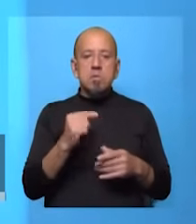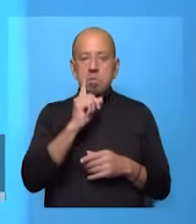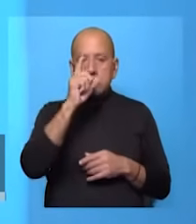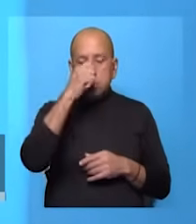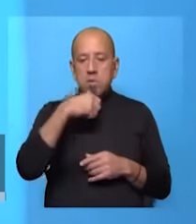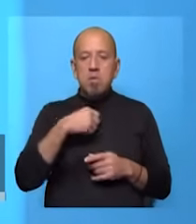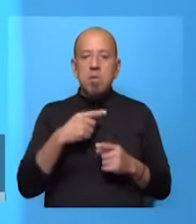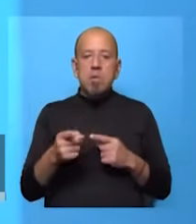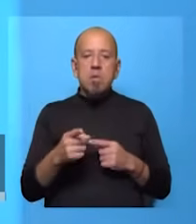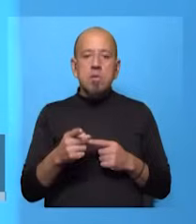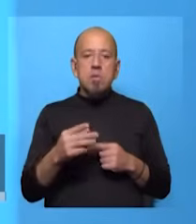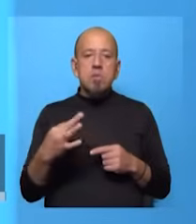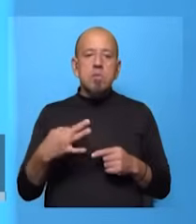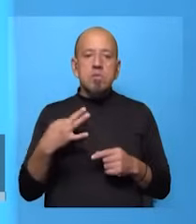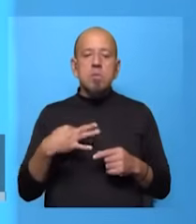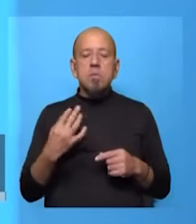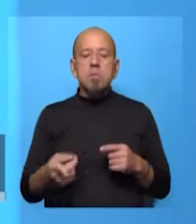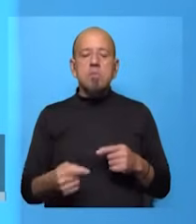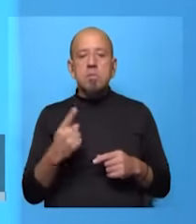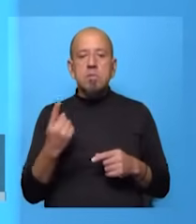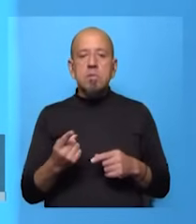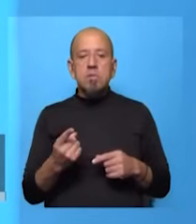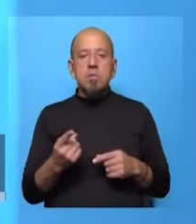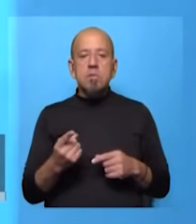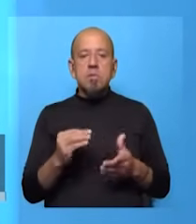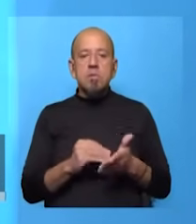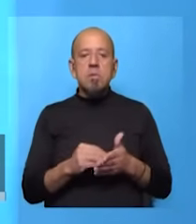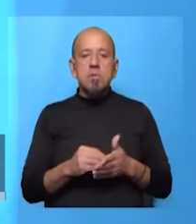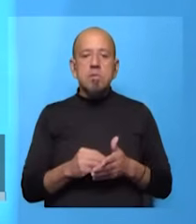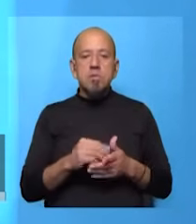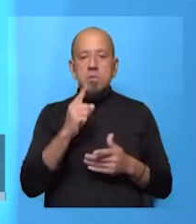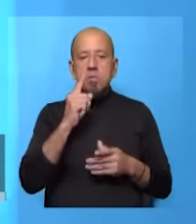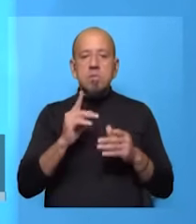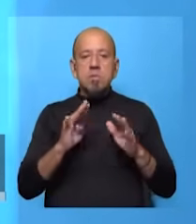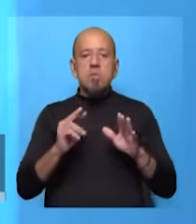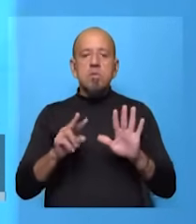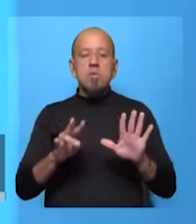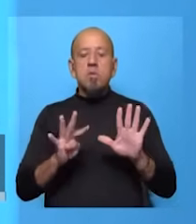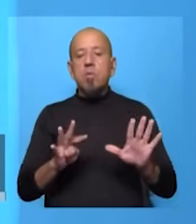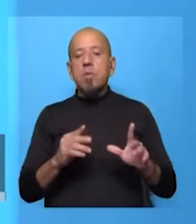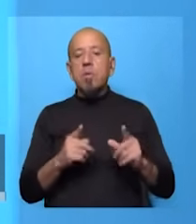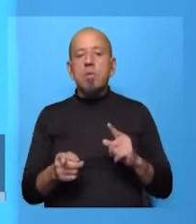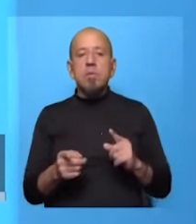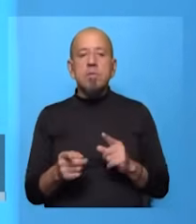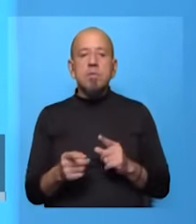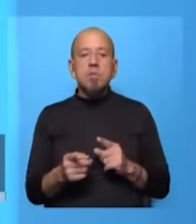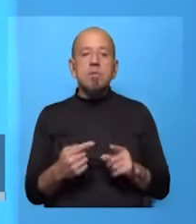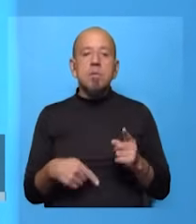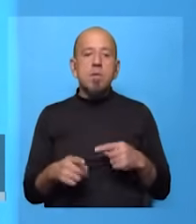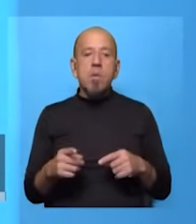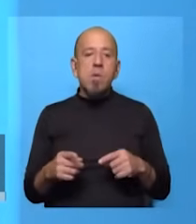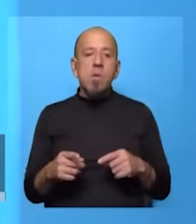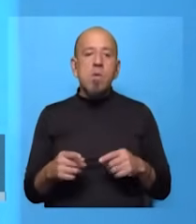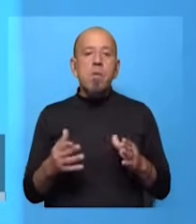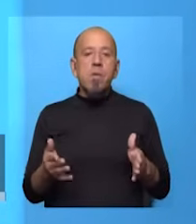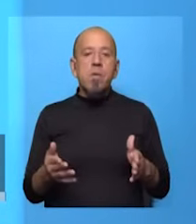hace varios años más atrás yo tenía 9 años en el 89 y vi con la Esperanza de mis viejos